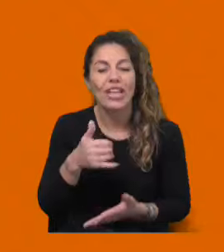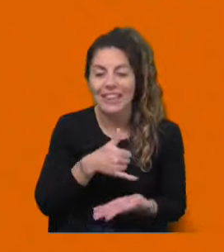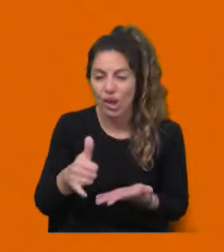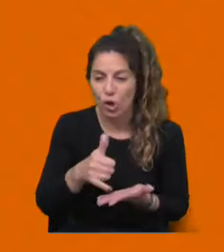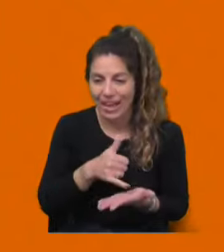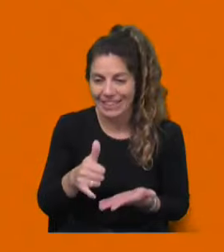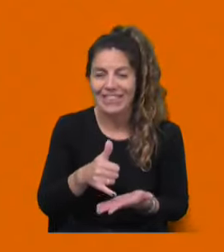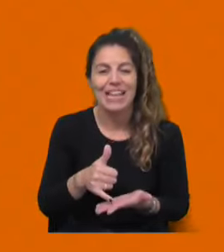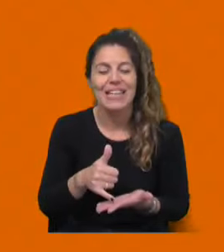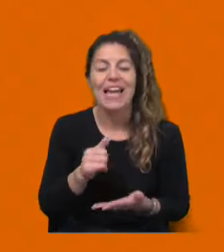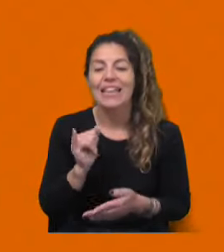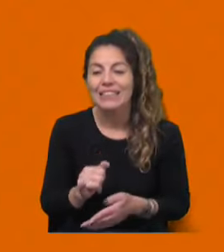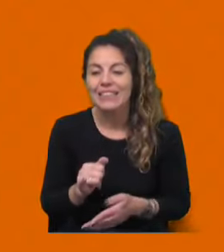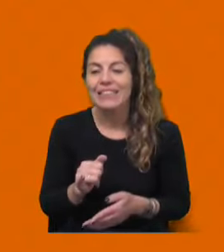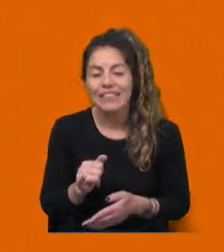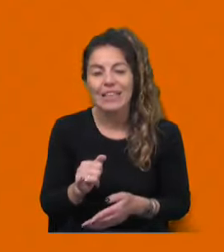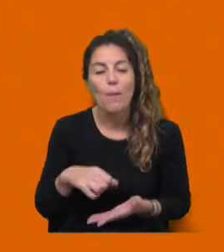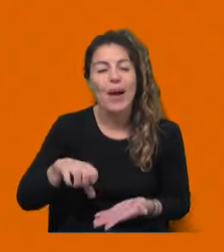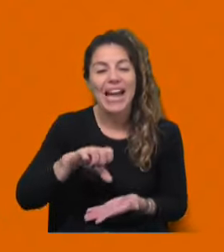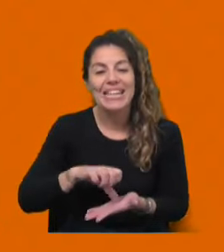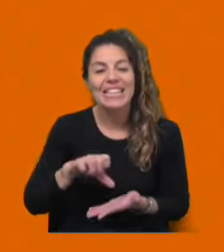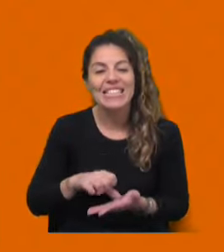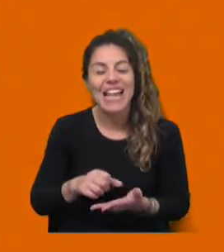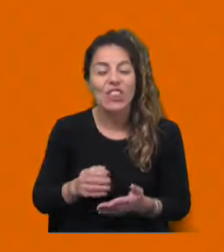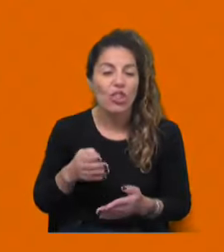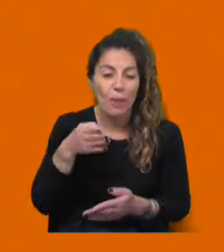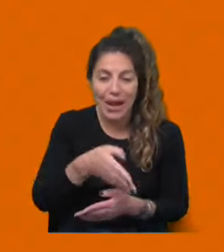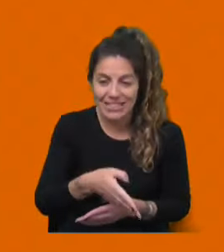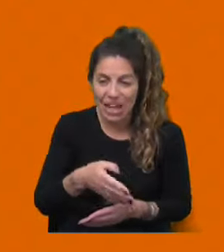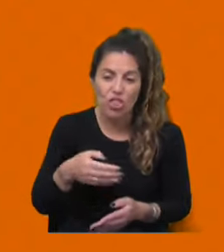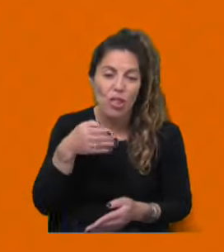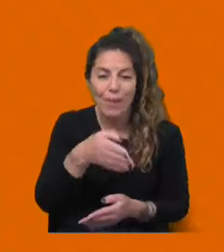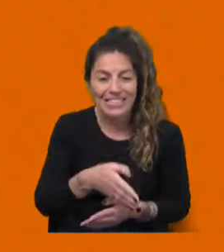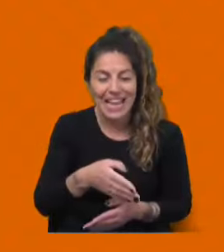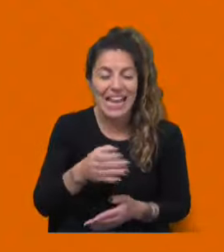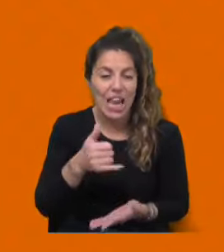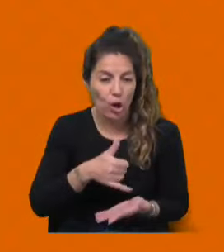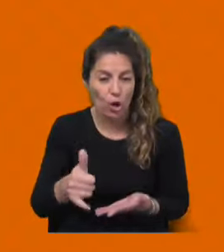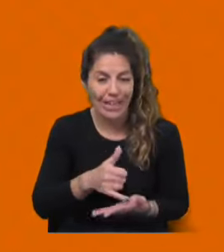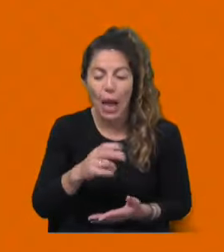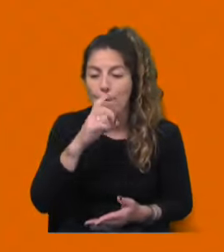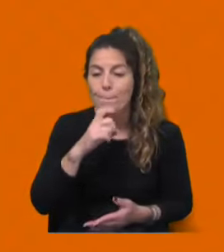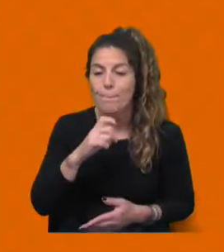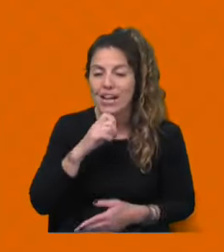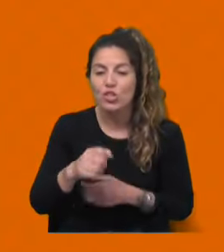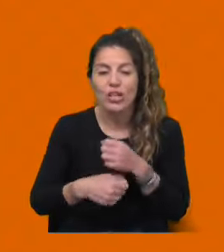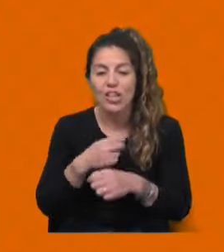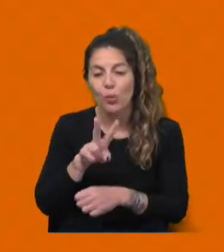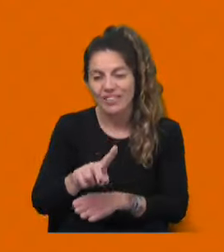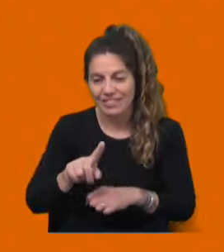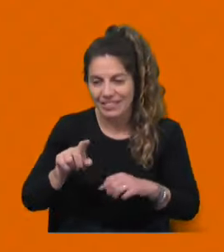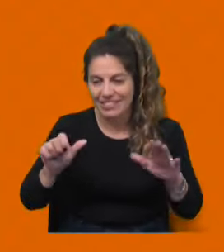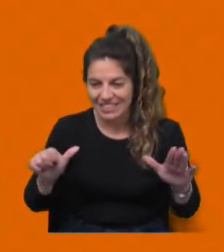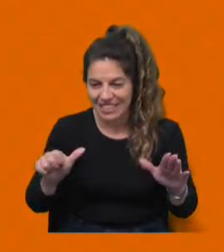sí son un país de tránsito de la cocaína. Estoy hablando de marzo del 2016.